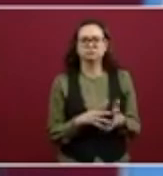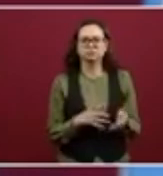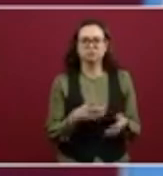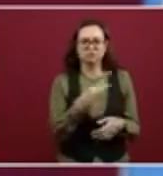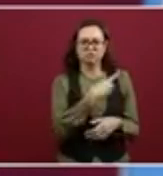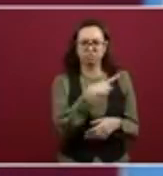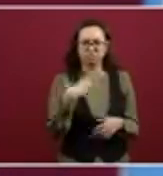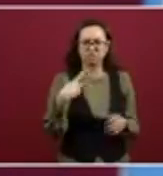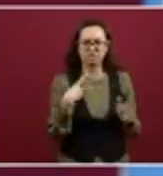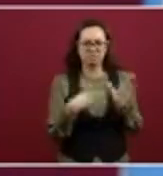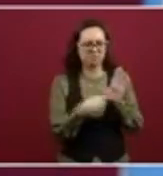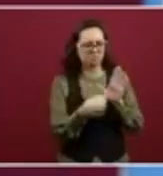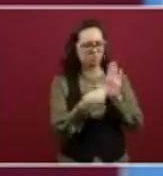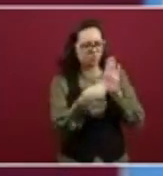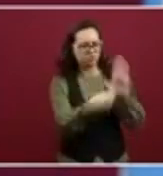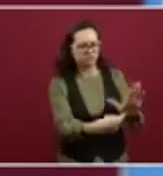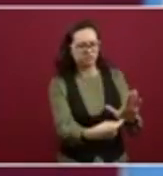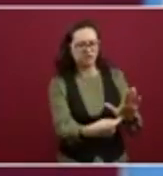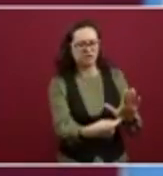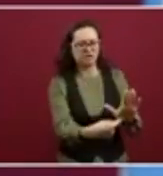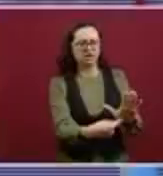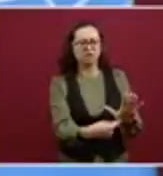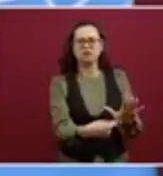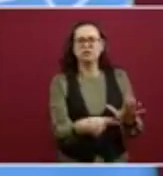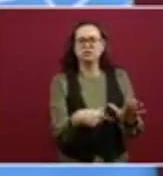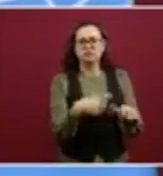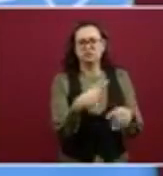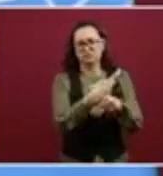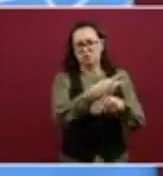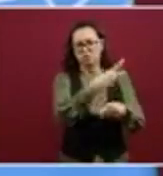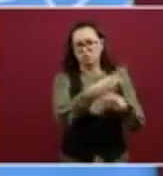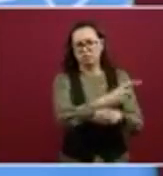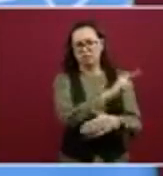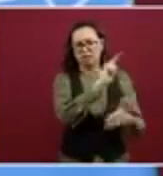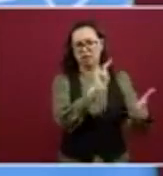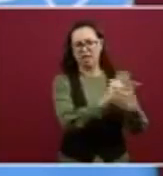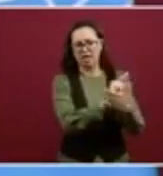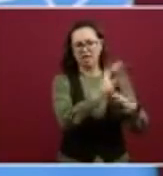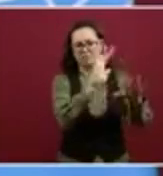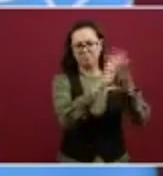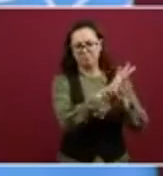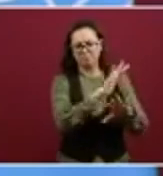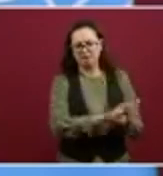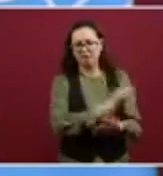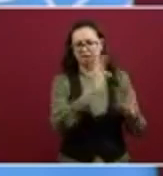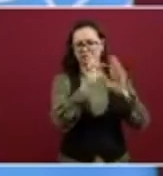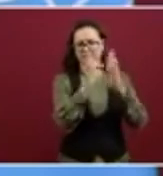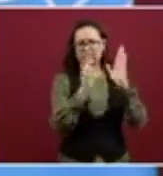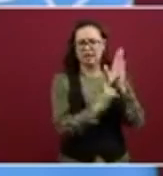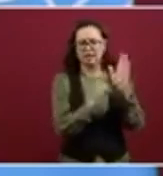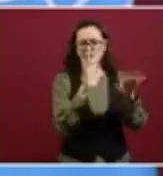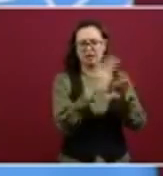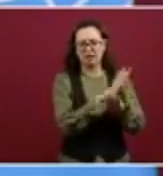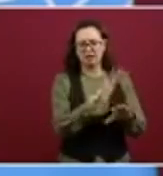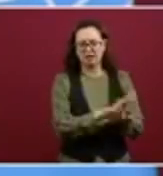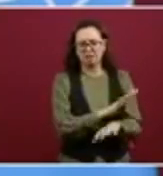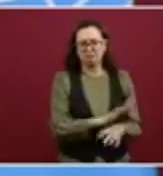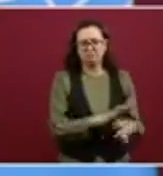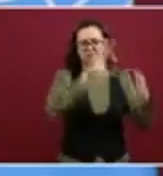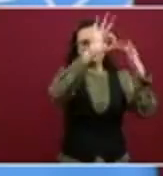presentarse las reformas secundarias o reglamentarias a la